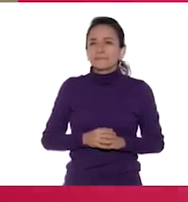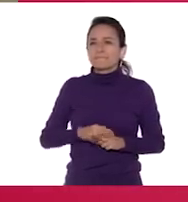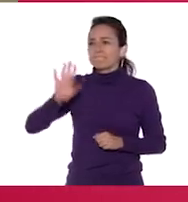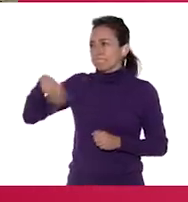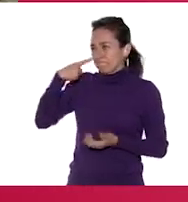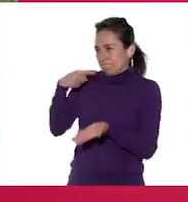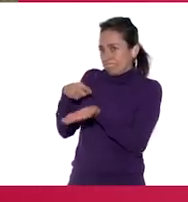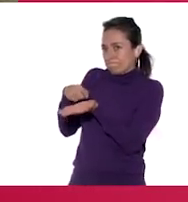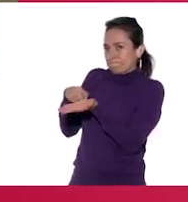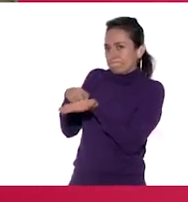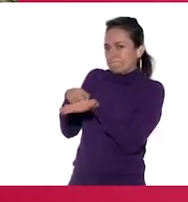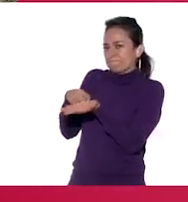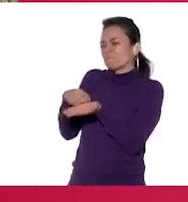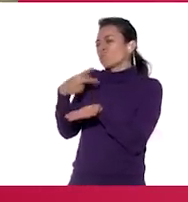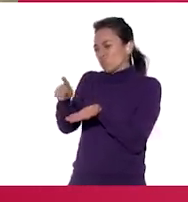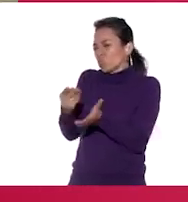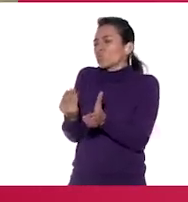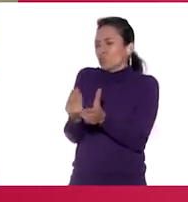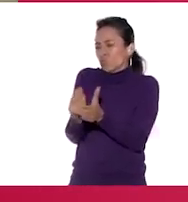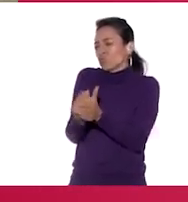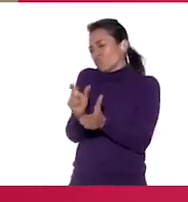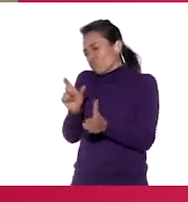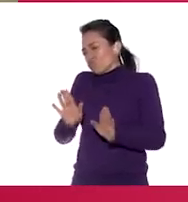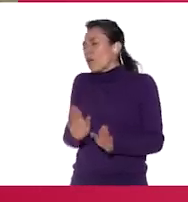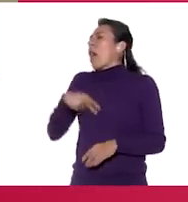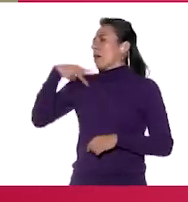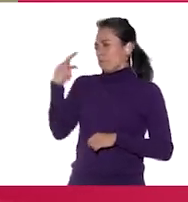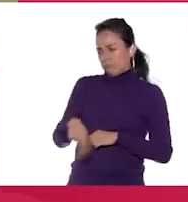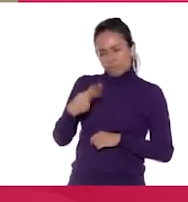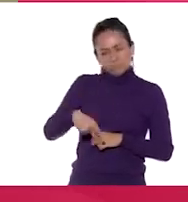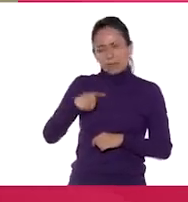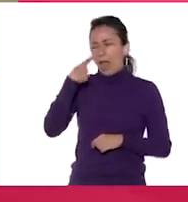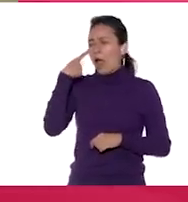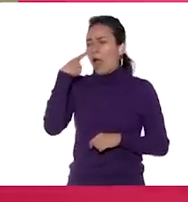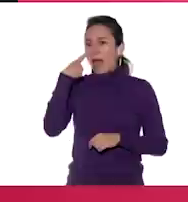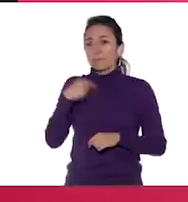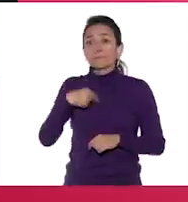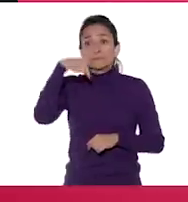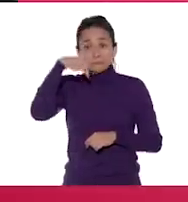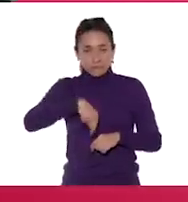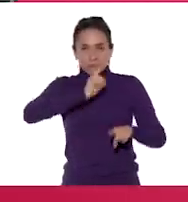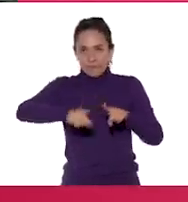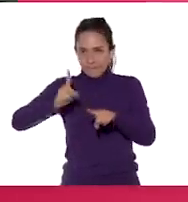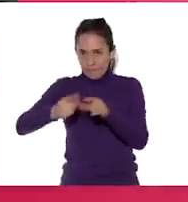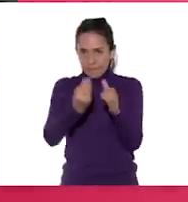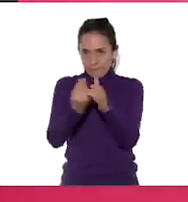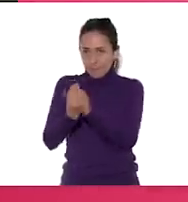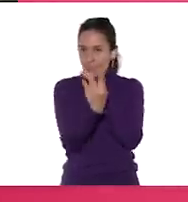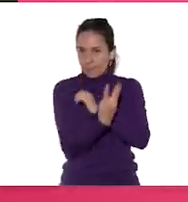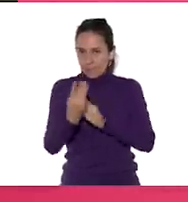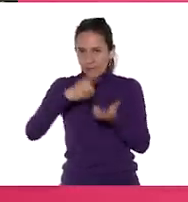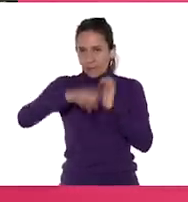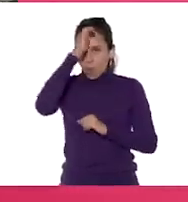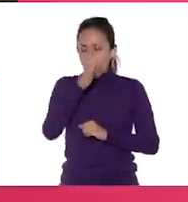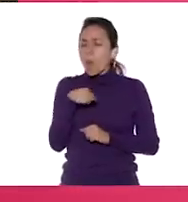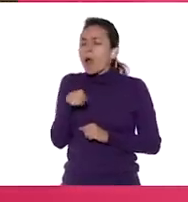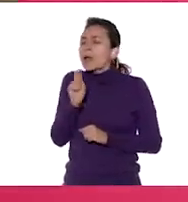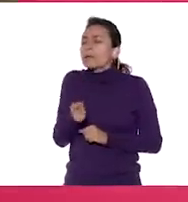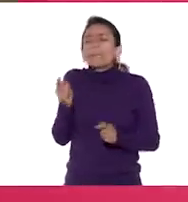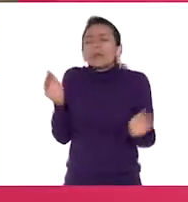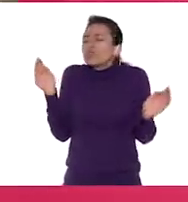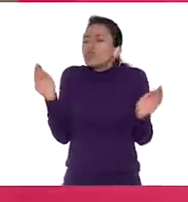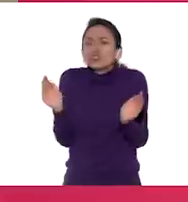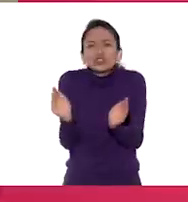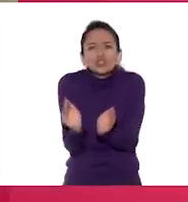Bien. Esta es como una especie común aquí. Tenemos tres especies en Coahuila. Esta es una de ellas, es la más pequeña. Se